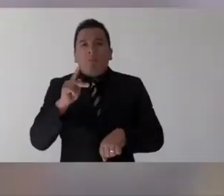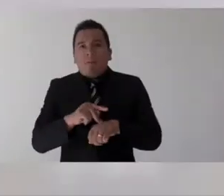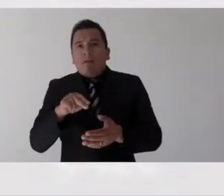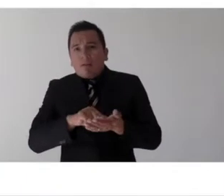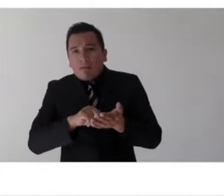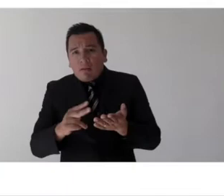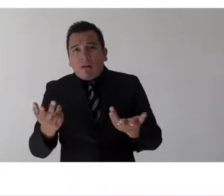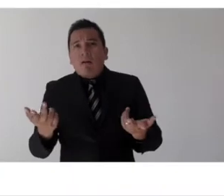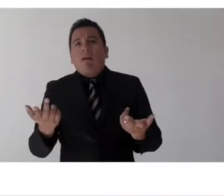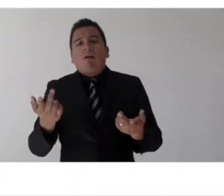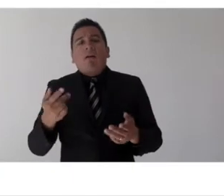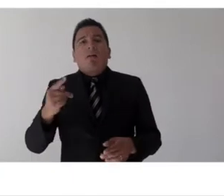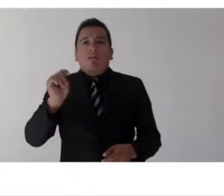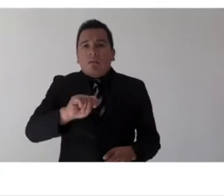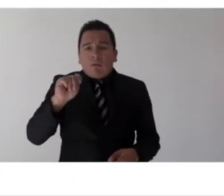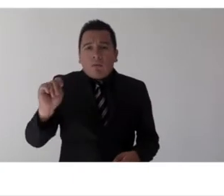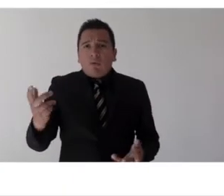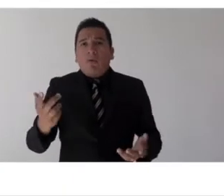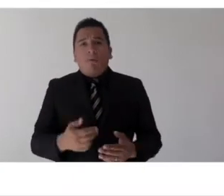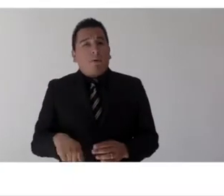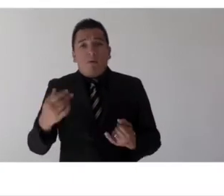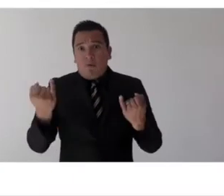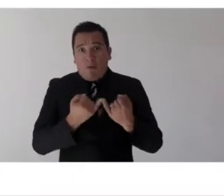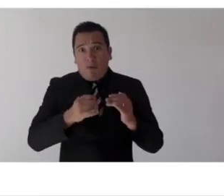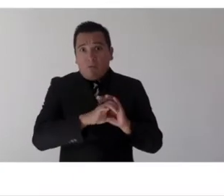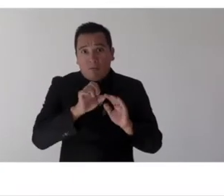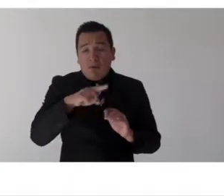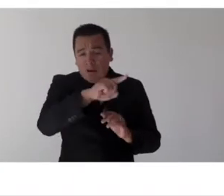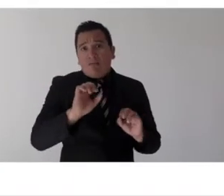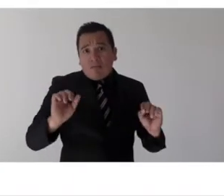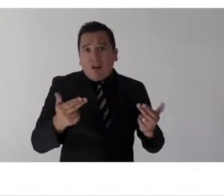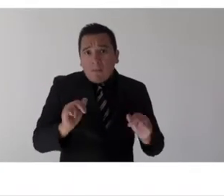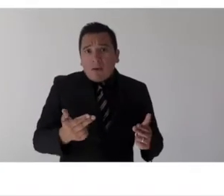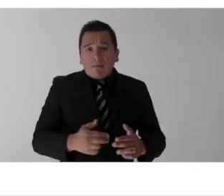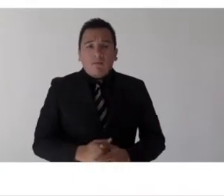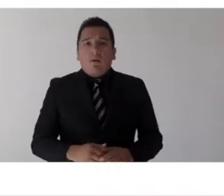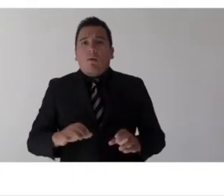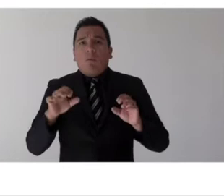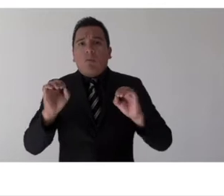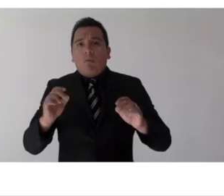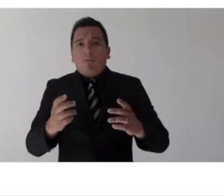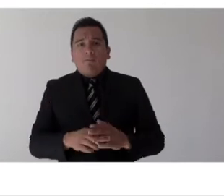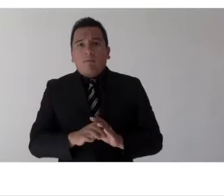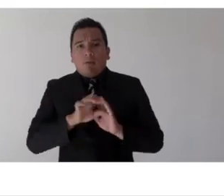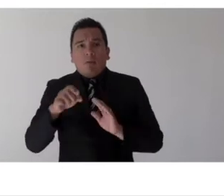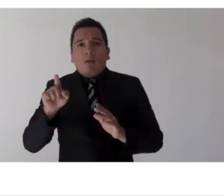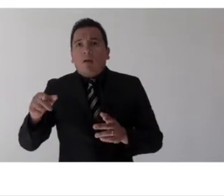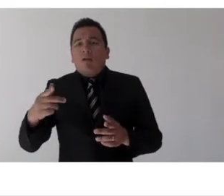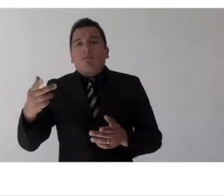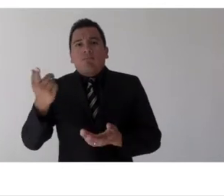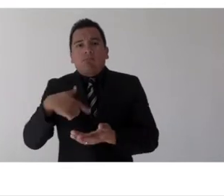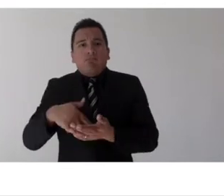Negras, en Torreón, pero lo mismo pasa en la Sierra del Soconusco, en Chiapas, lo mismo pasa en Tuxtla,